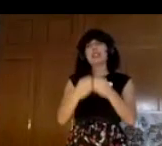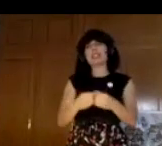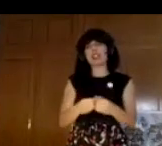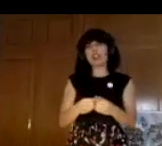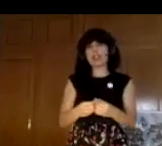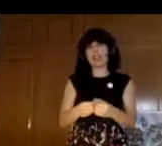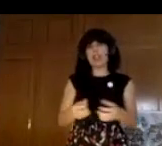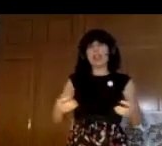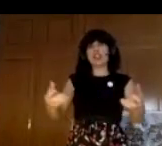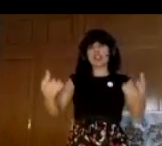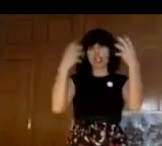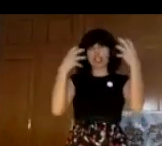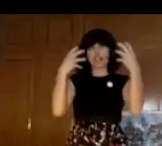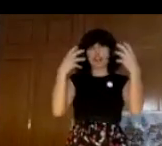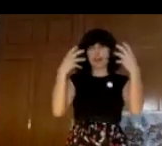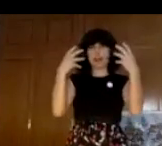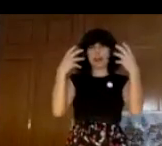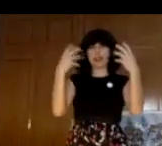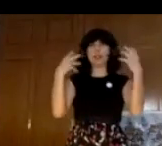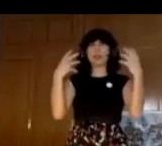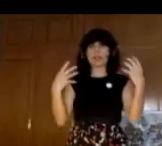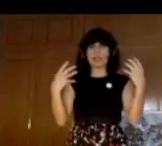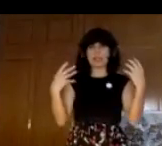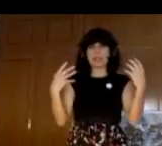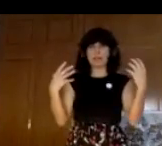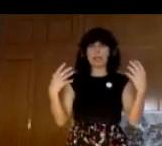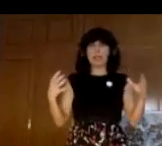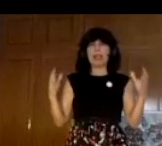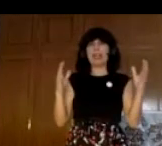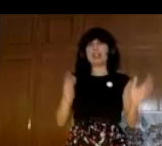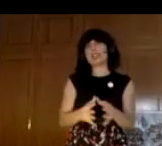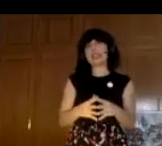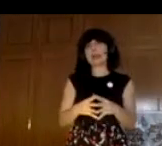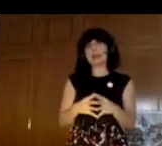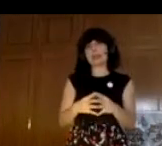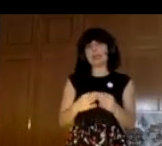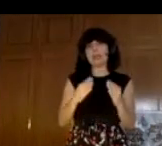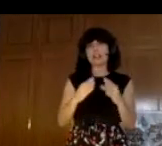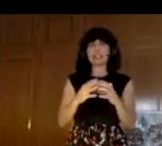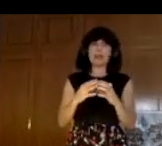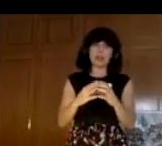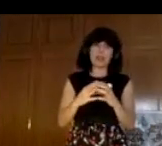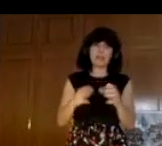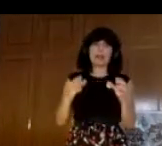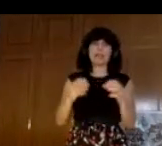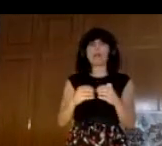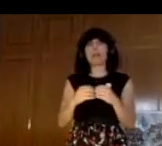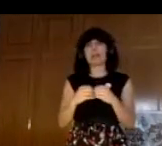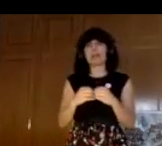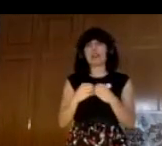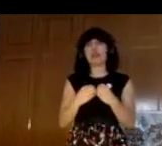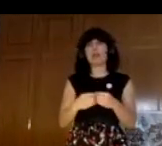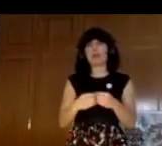nos enseñó que nosotros, de forma subconsciente, el 89% de los españoles percibimos